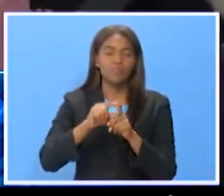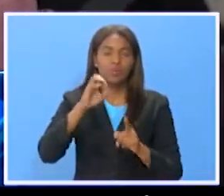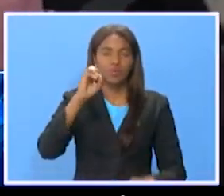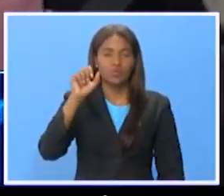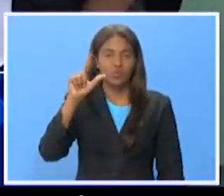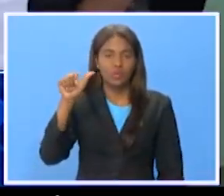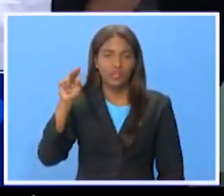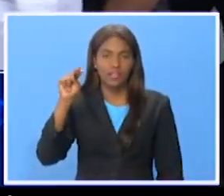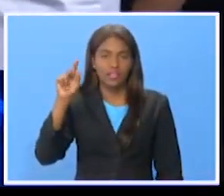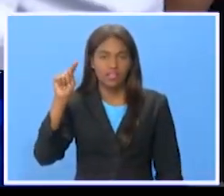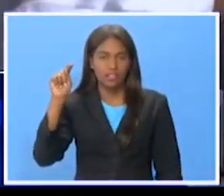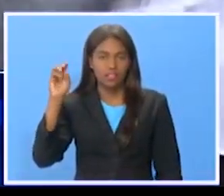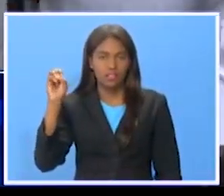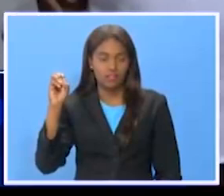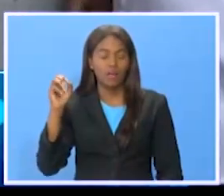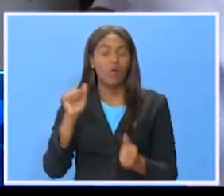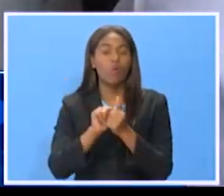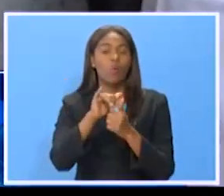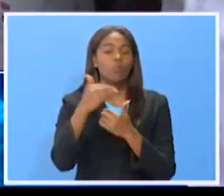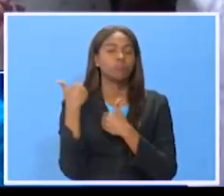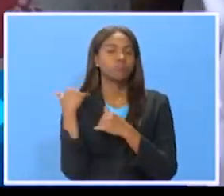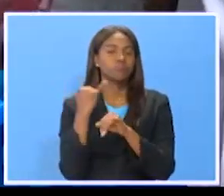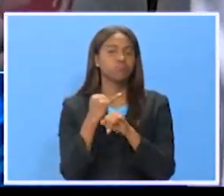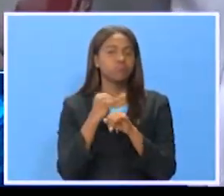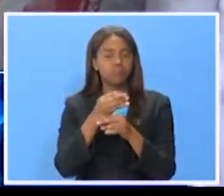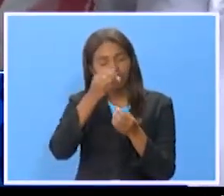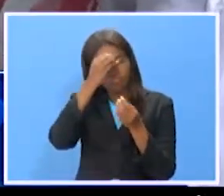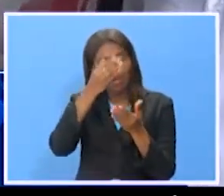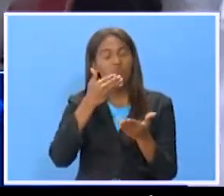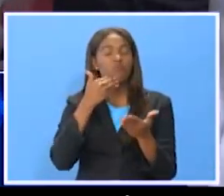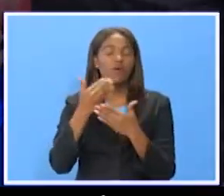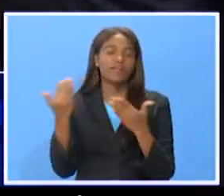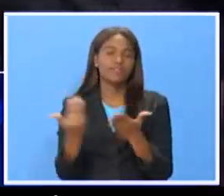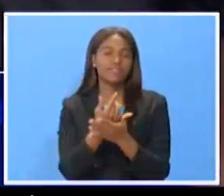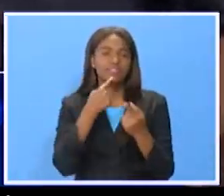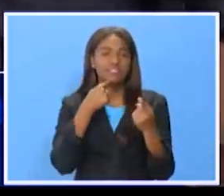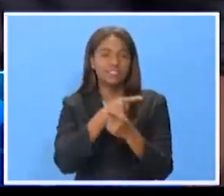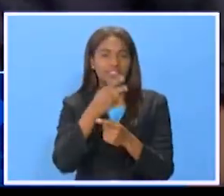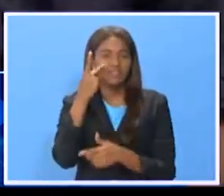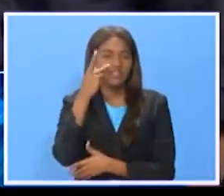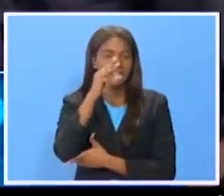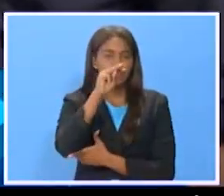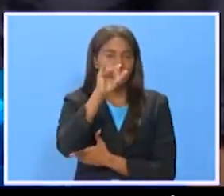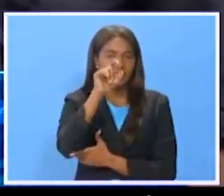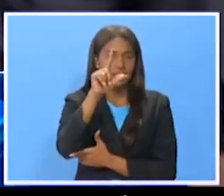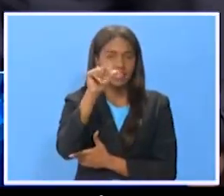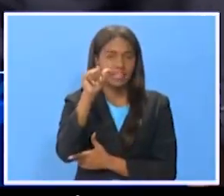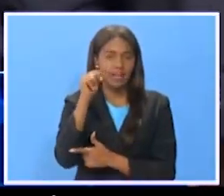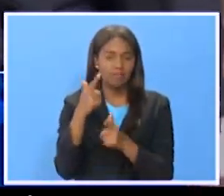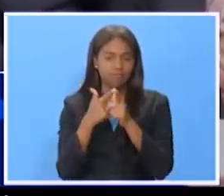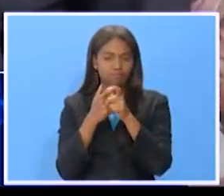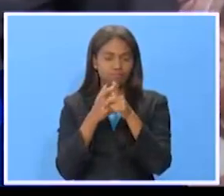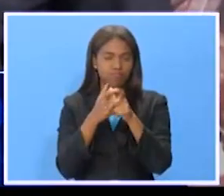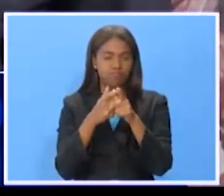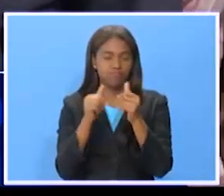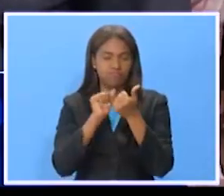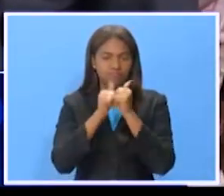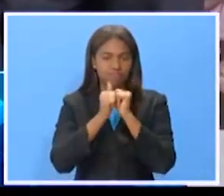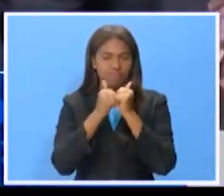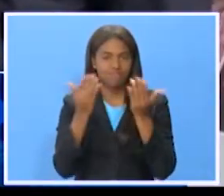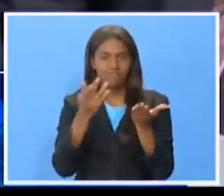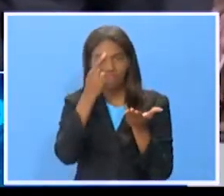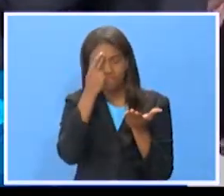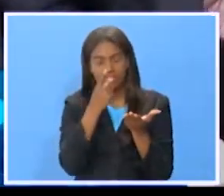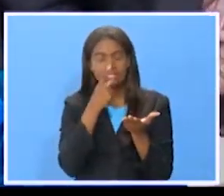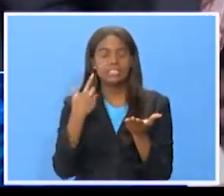advita de esta entidad, se dio a conocer la buena nueva. Y vemos a Miguelina Hernández, atleta olímpica de República